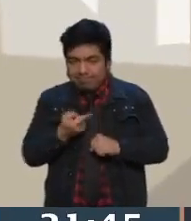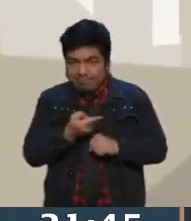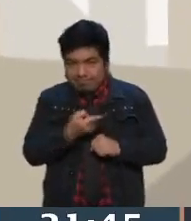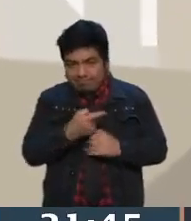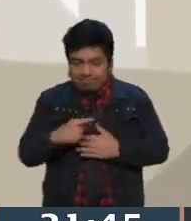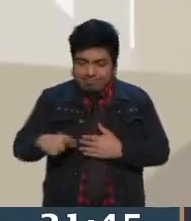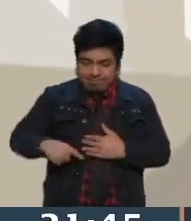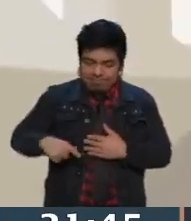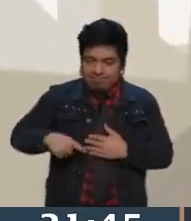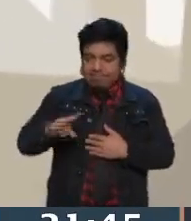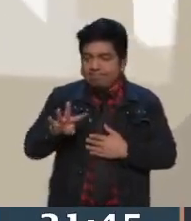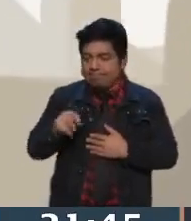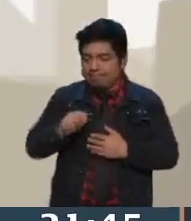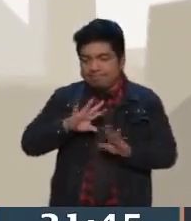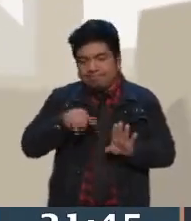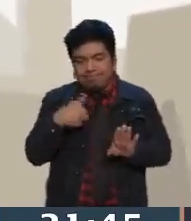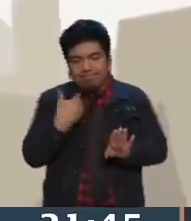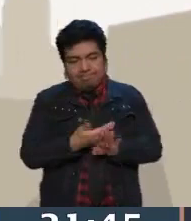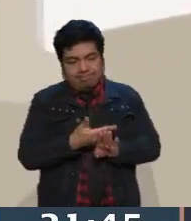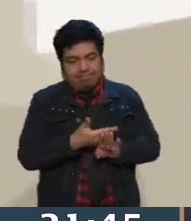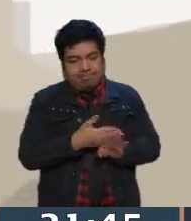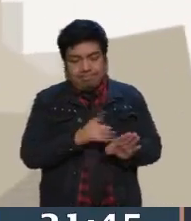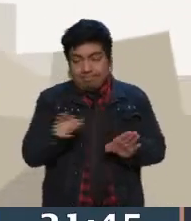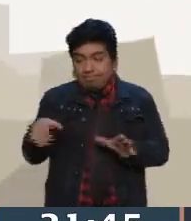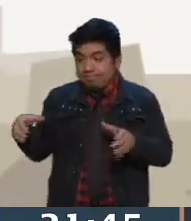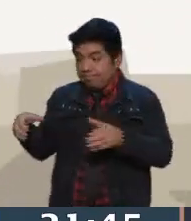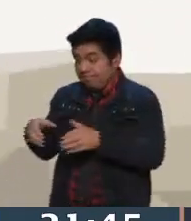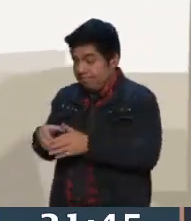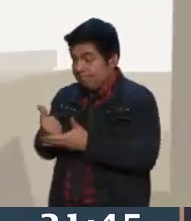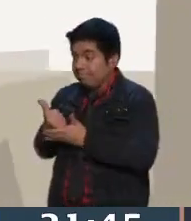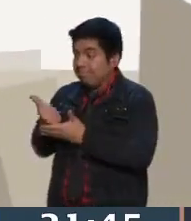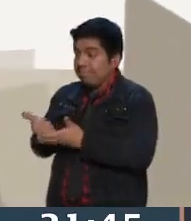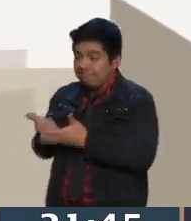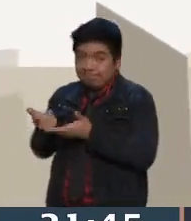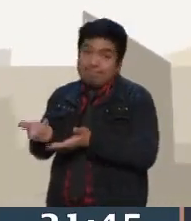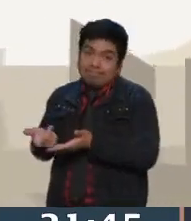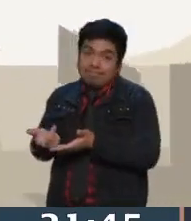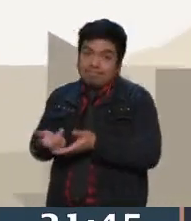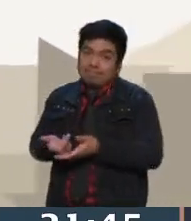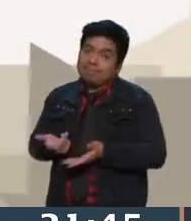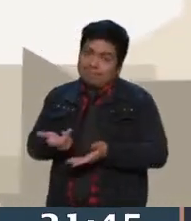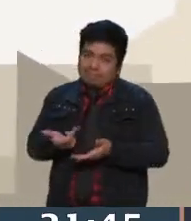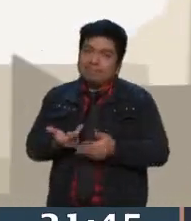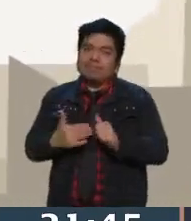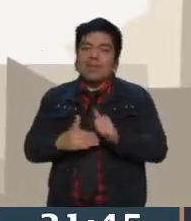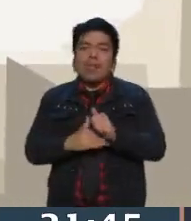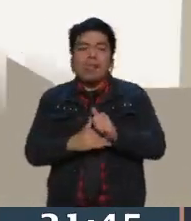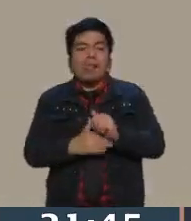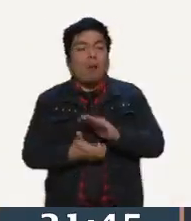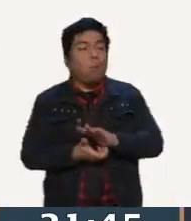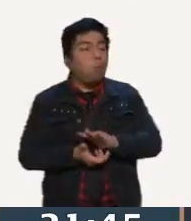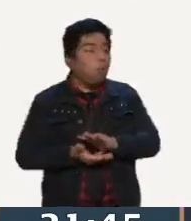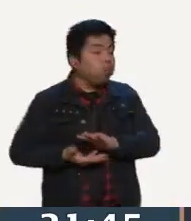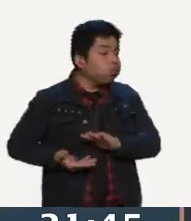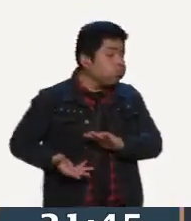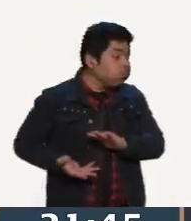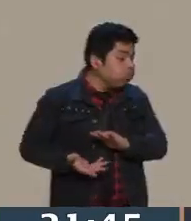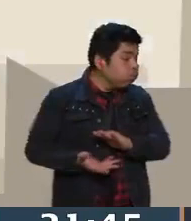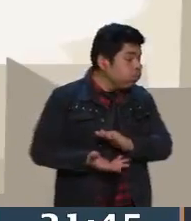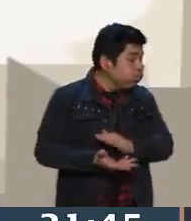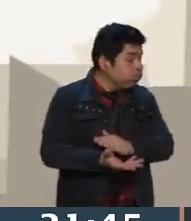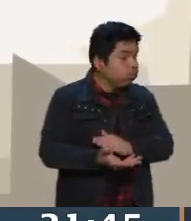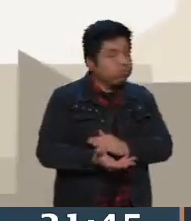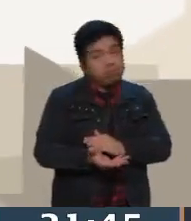a la 4T y para favorecer a la oposición en México. Es decir, mano negra en las campañas